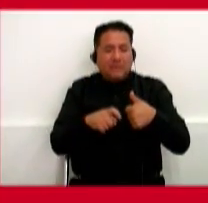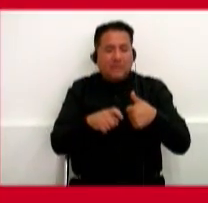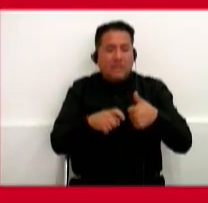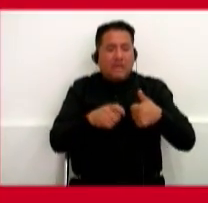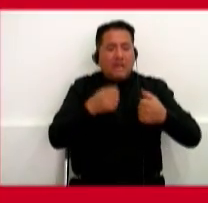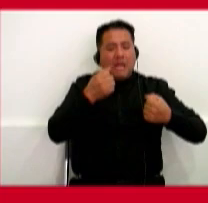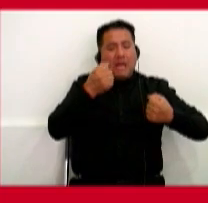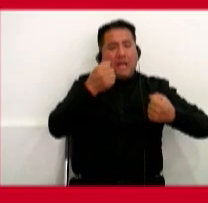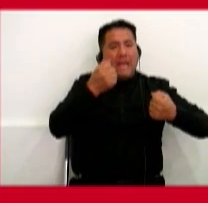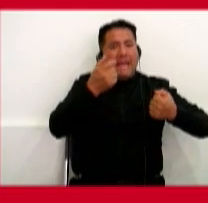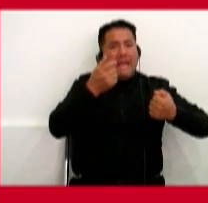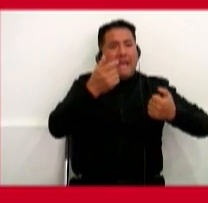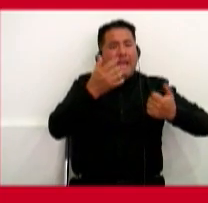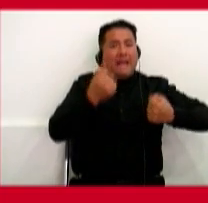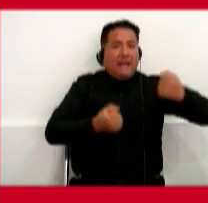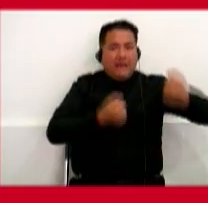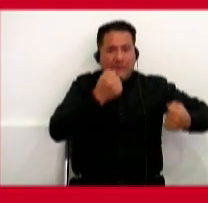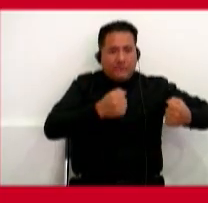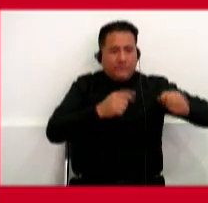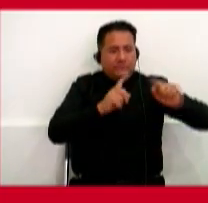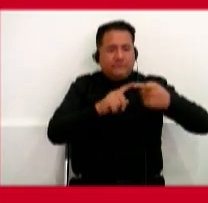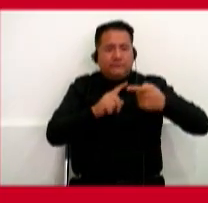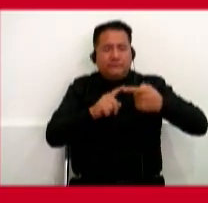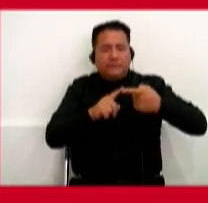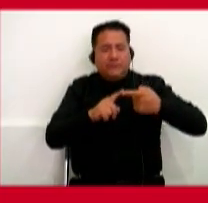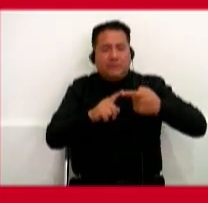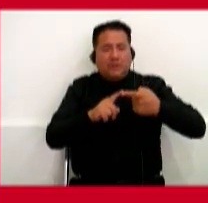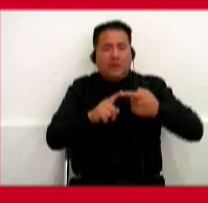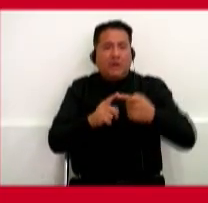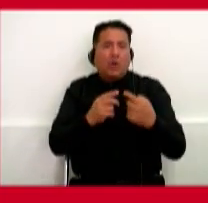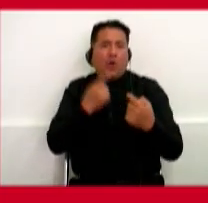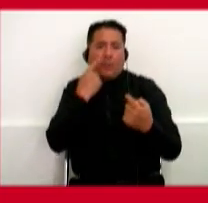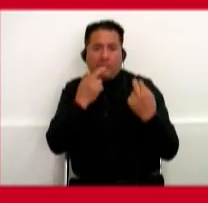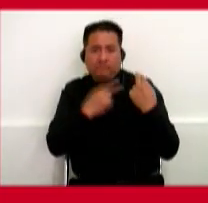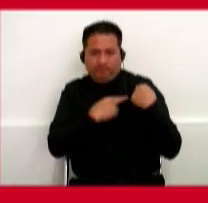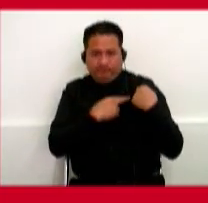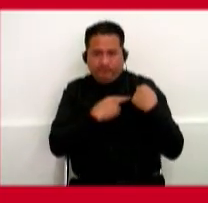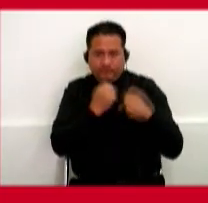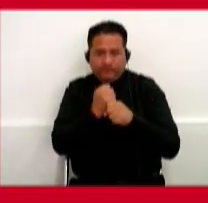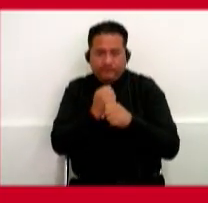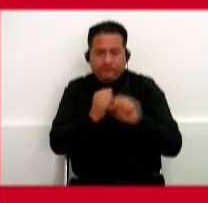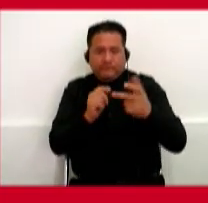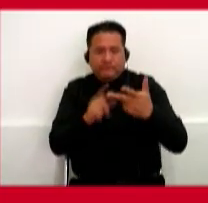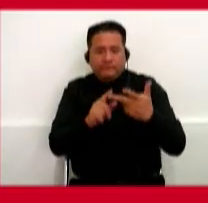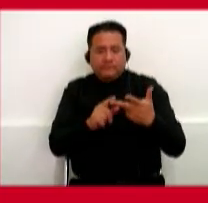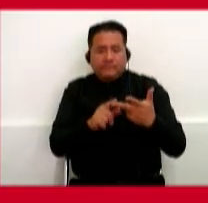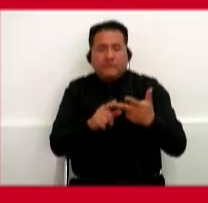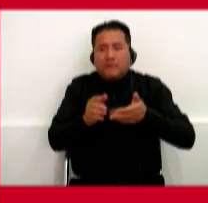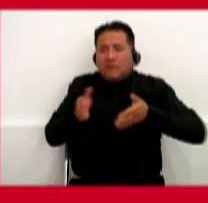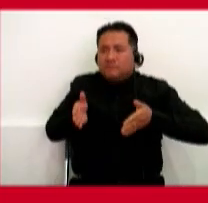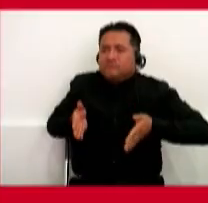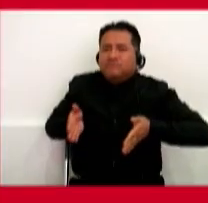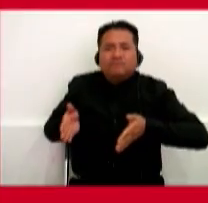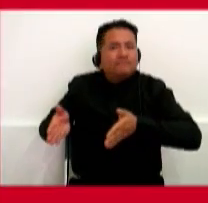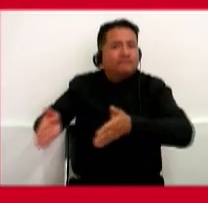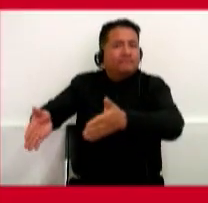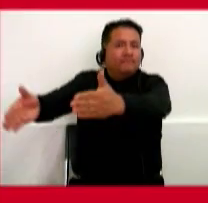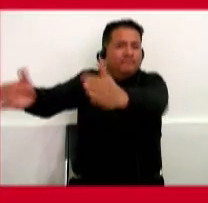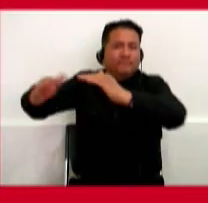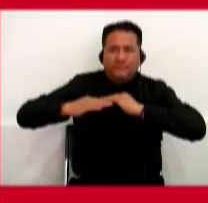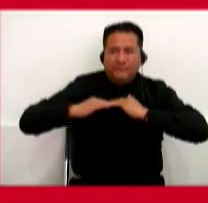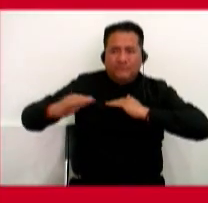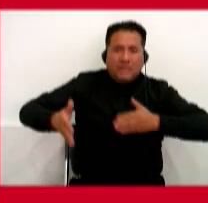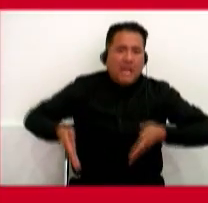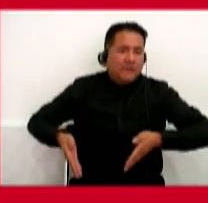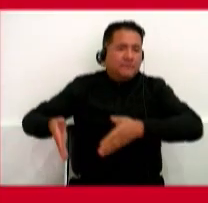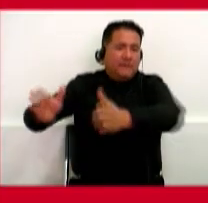vías. El tema del operador, le bajamos un poco, se puede decir, la incidencia, porque lo que motiva el rendimiento del